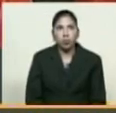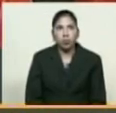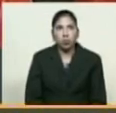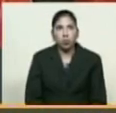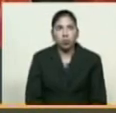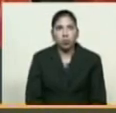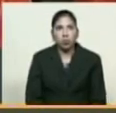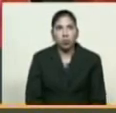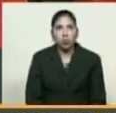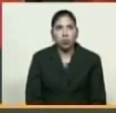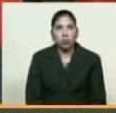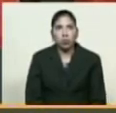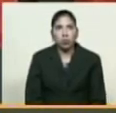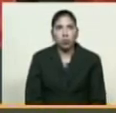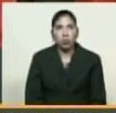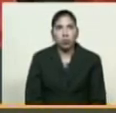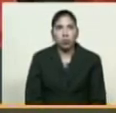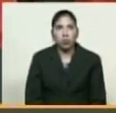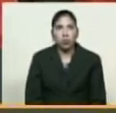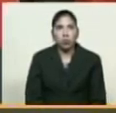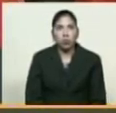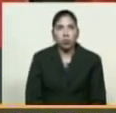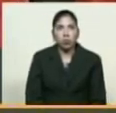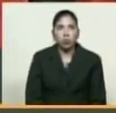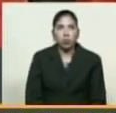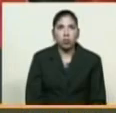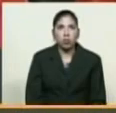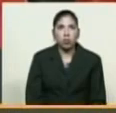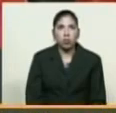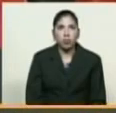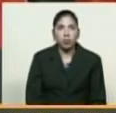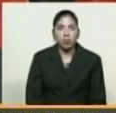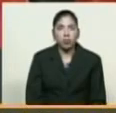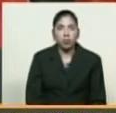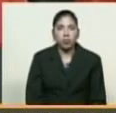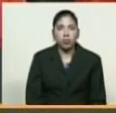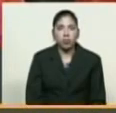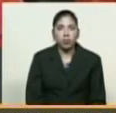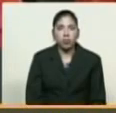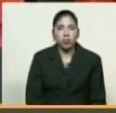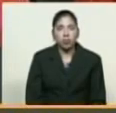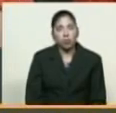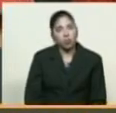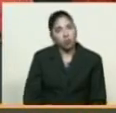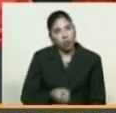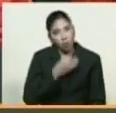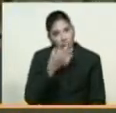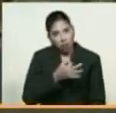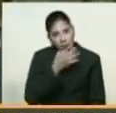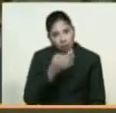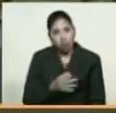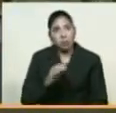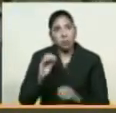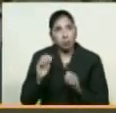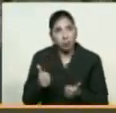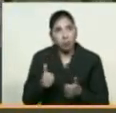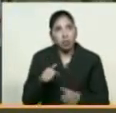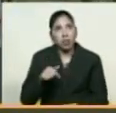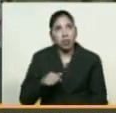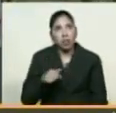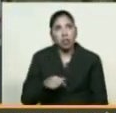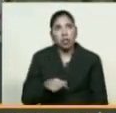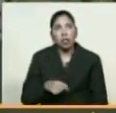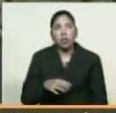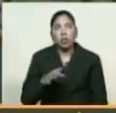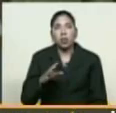son los puntos que discutimos. Si hay alguna pregunta, por favor. Sí, buenas tardes. Inicia la ronda de preguntas y la primera la efectúa